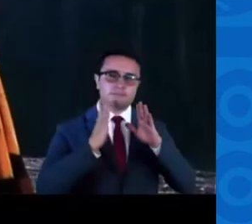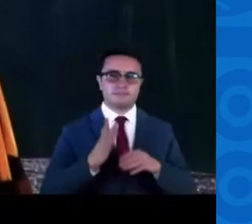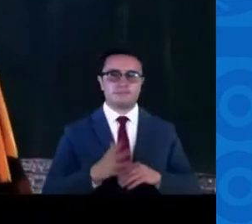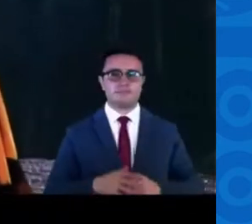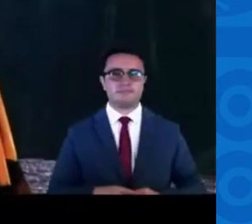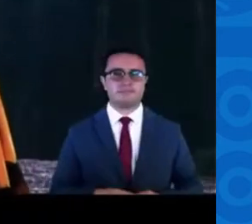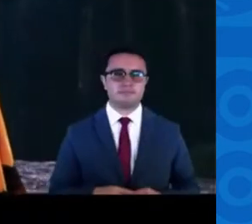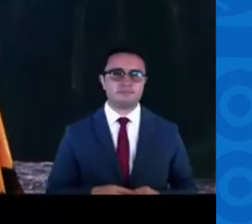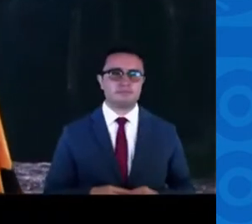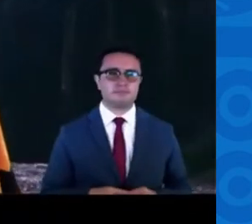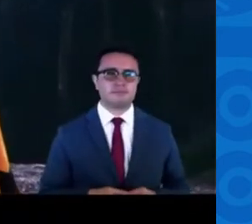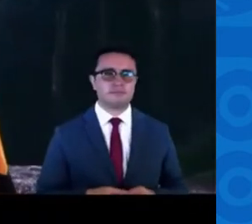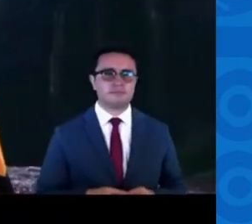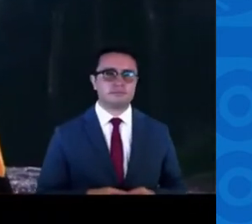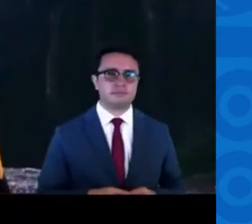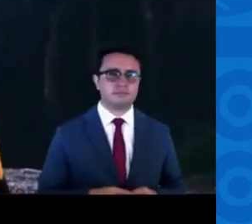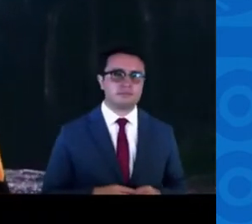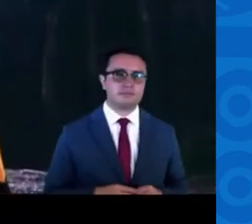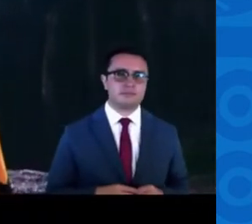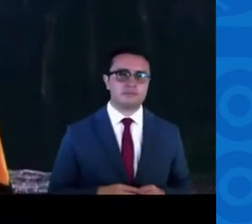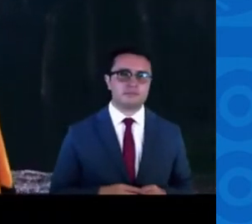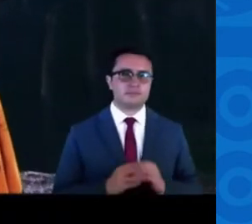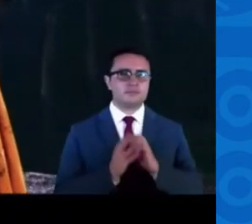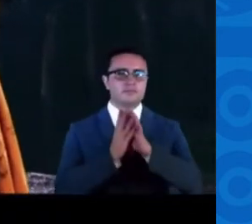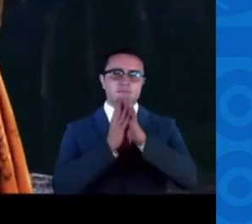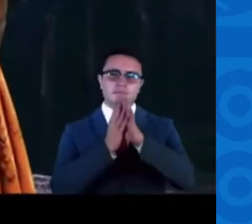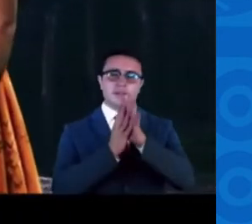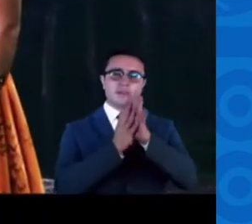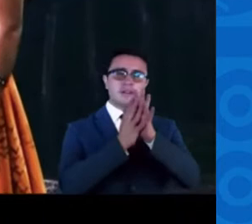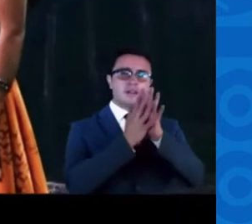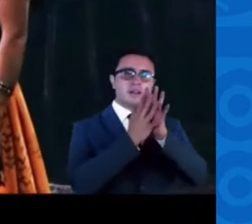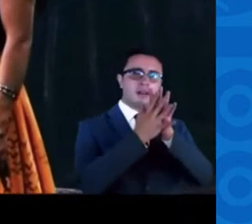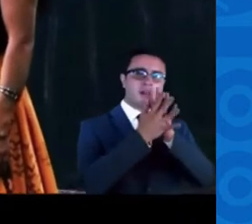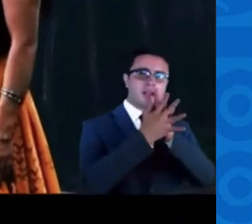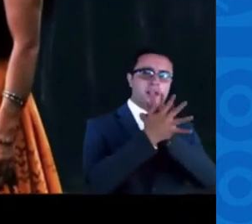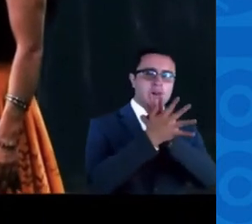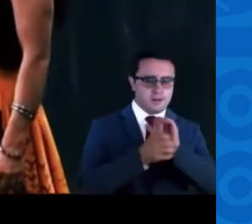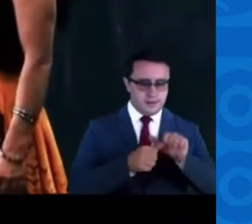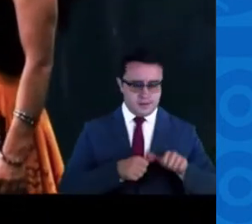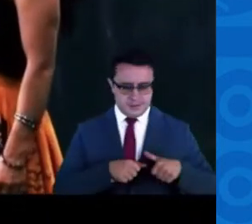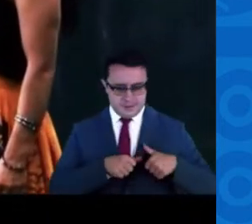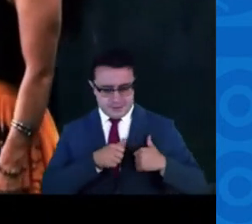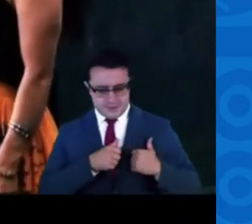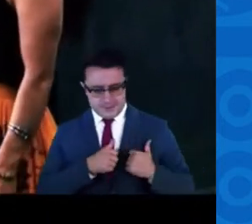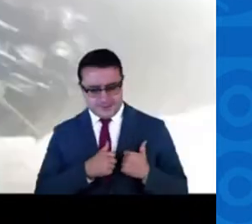atención. Recibe cuatro palabras de este pobre corazón.